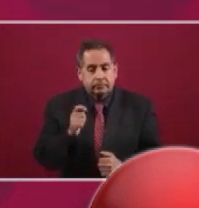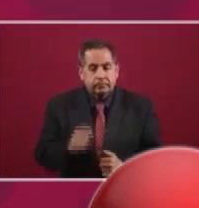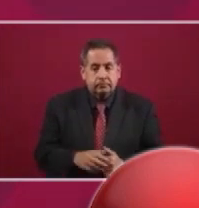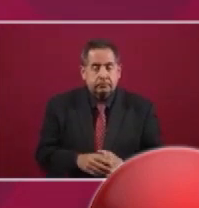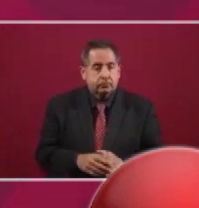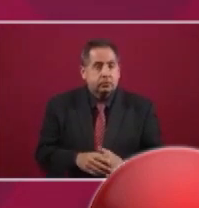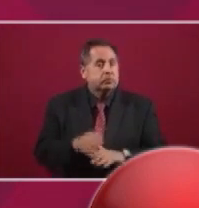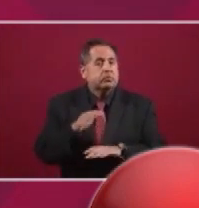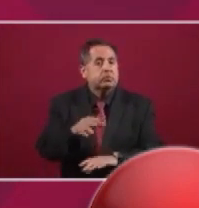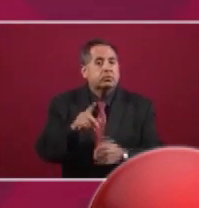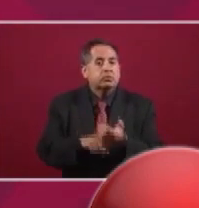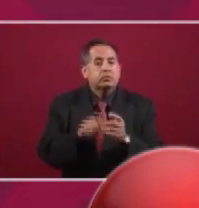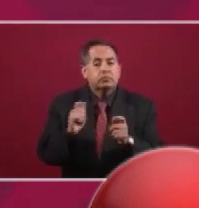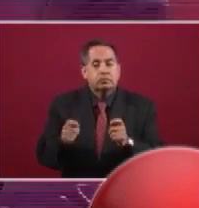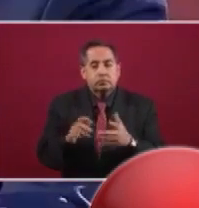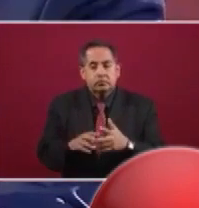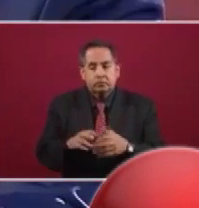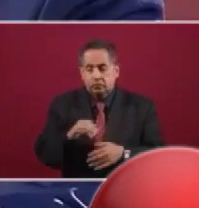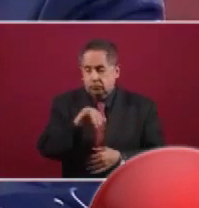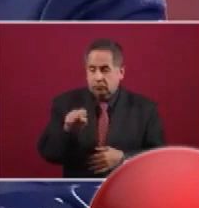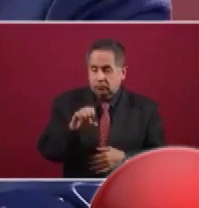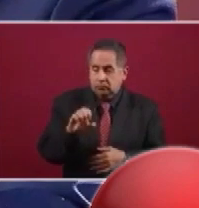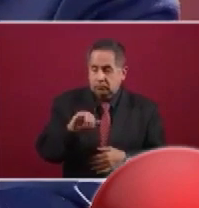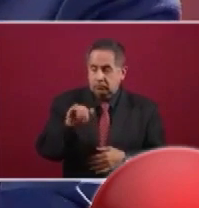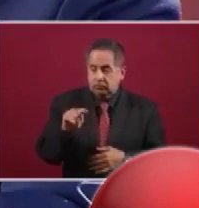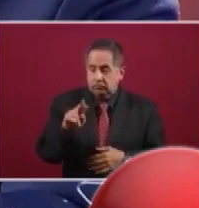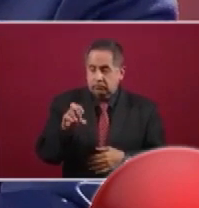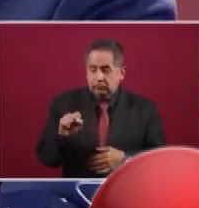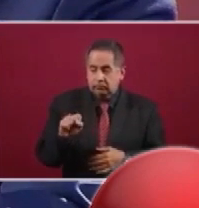el asunto de José Gutiérrez Vivó,